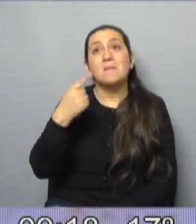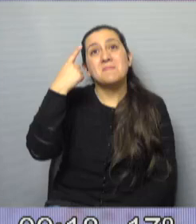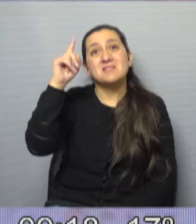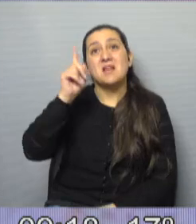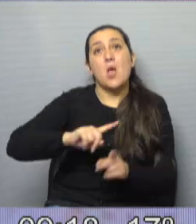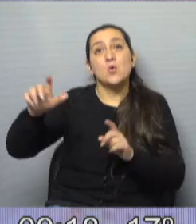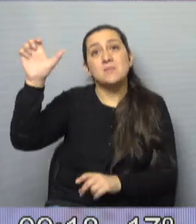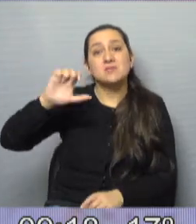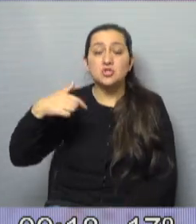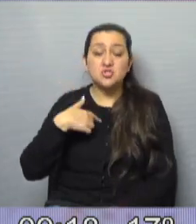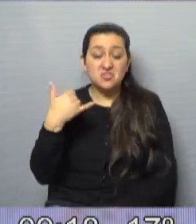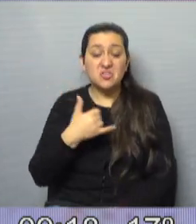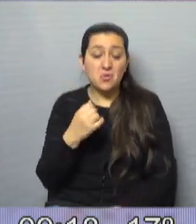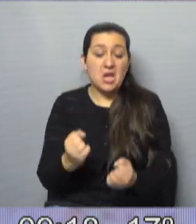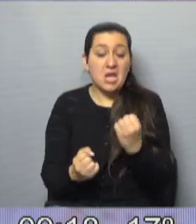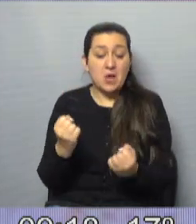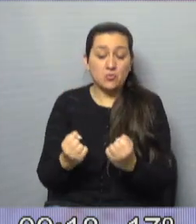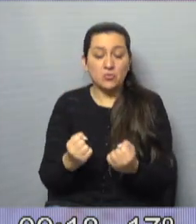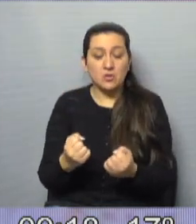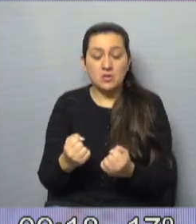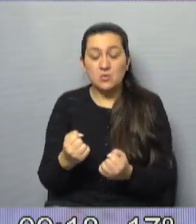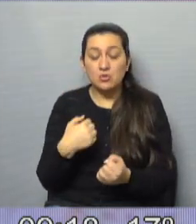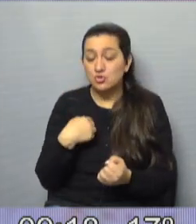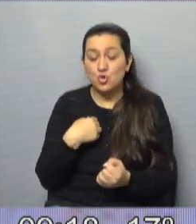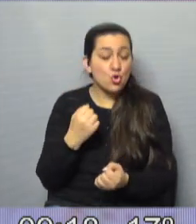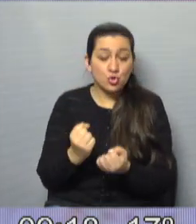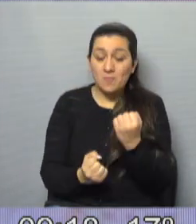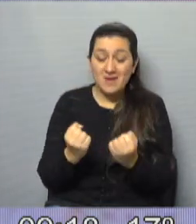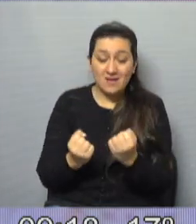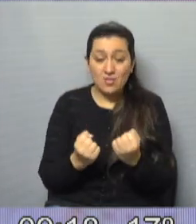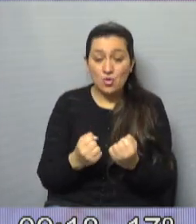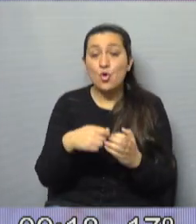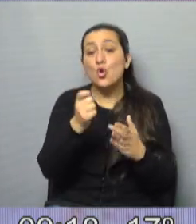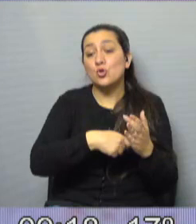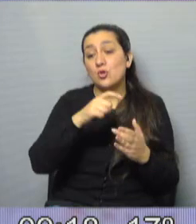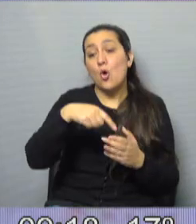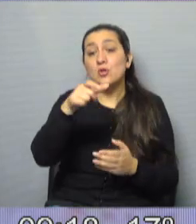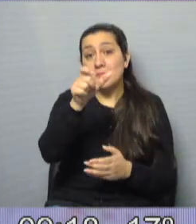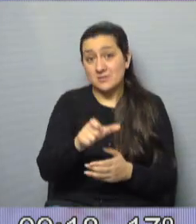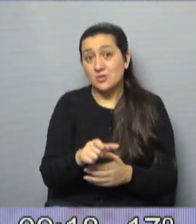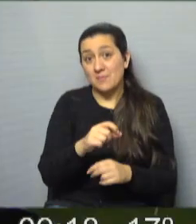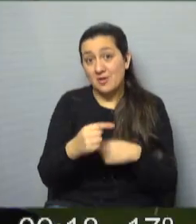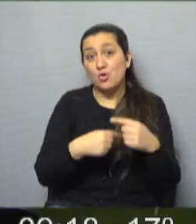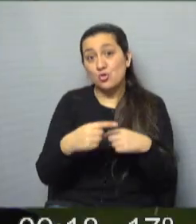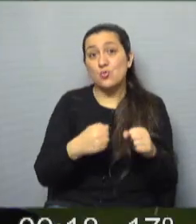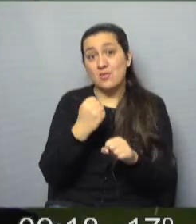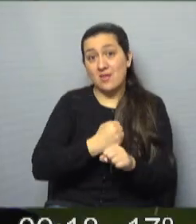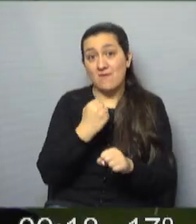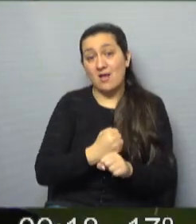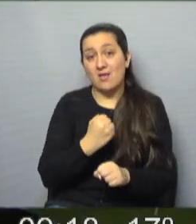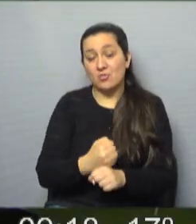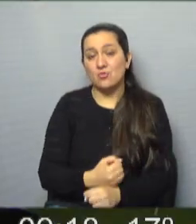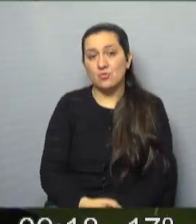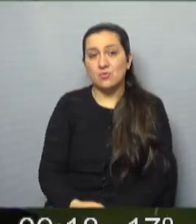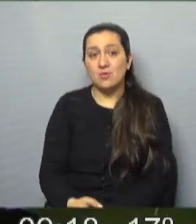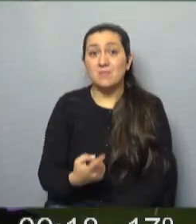que cuando está el coche parado, alguien me lo trabaje para no perder rentabilidad. Bueno, si tú no quieres perder rentabilidad,